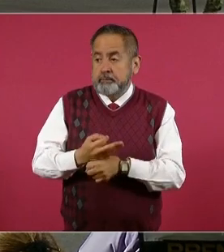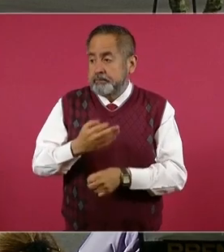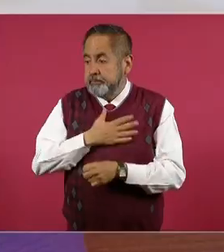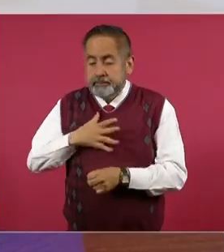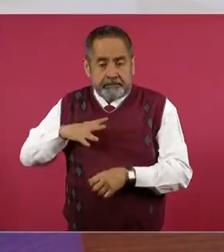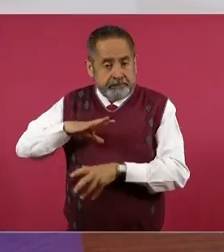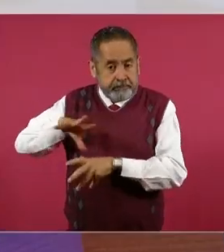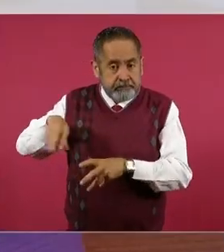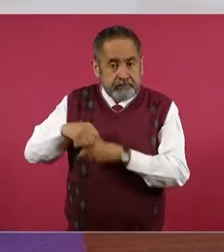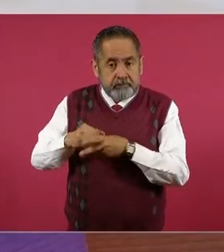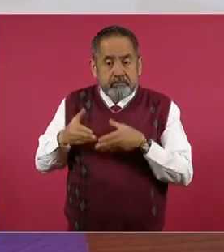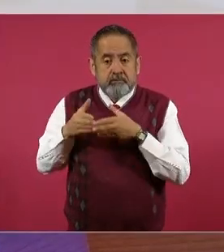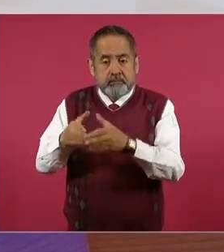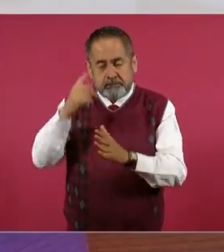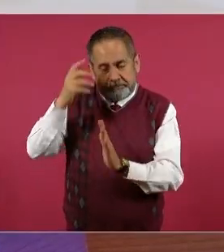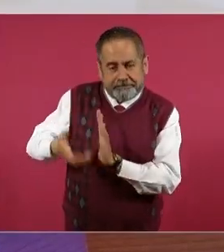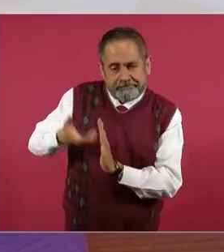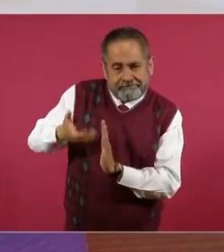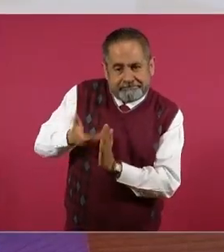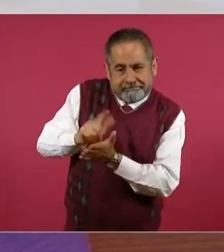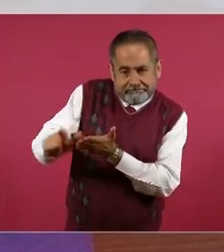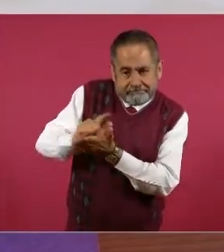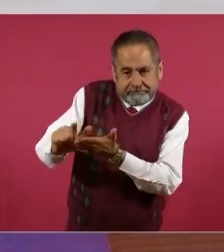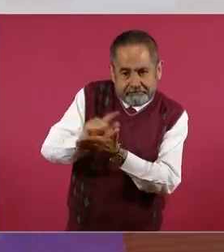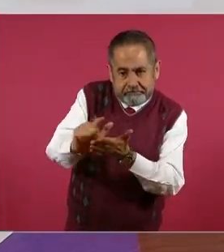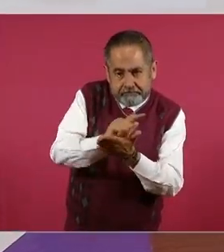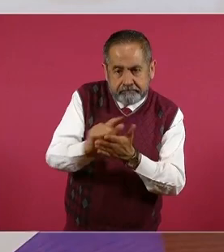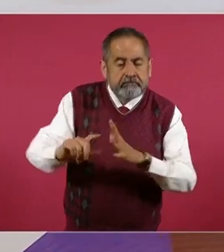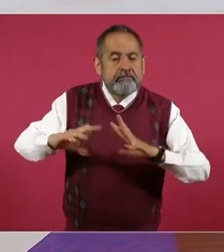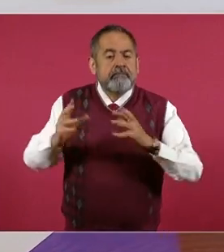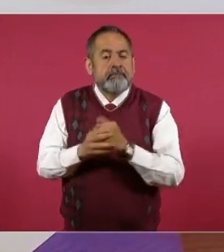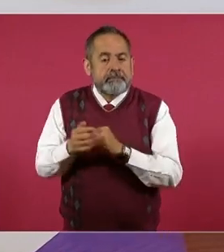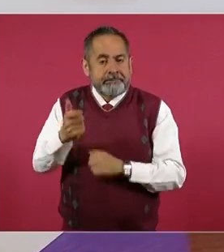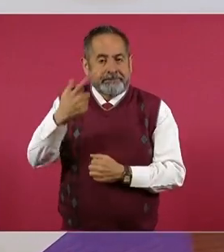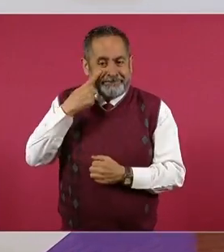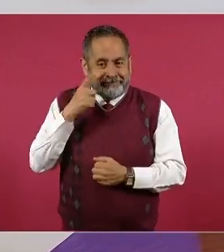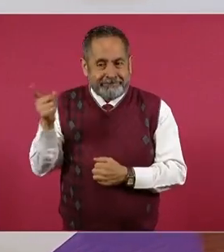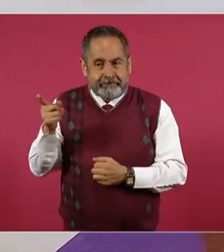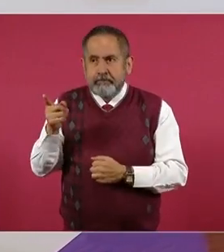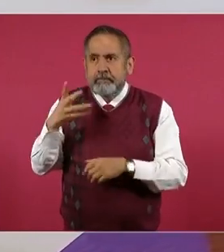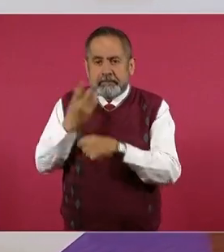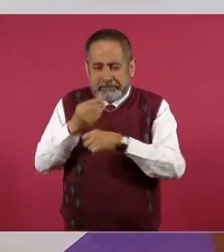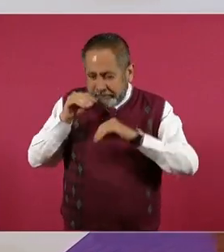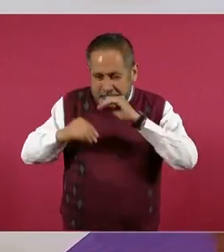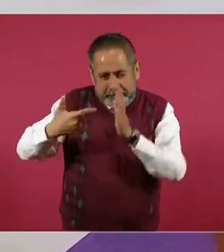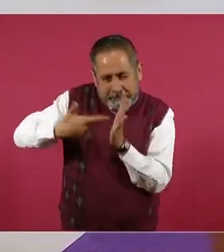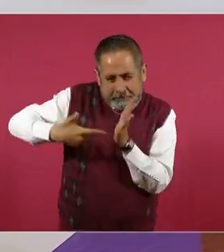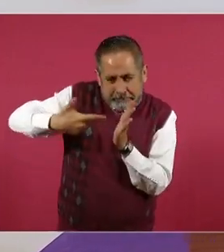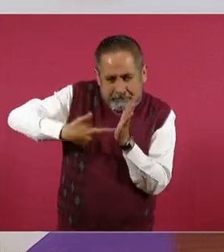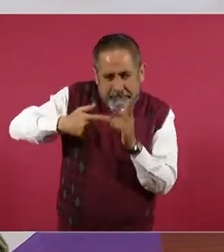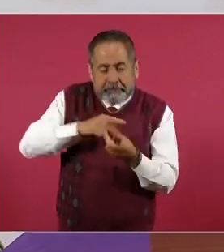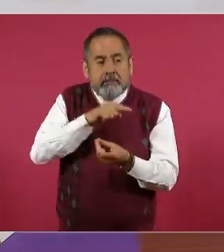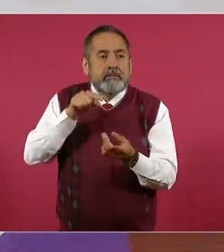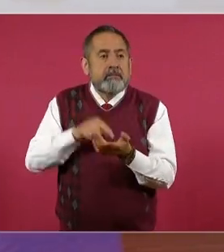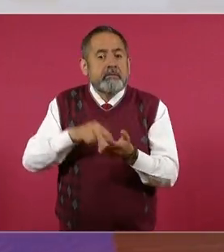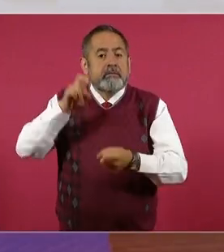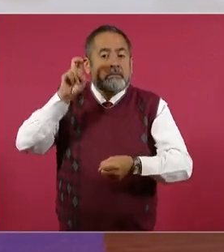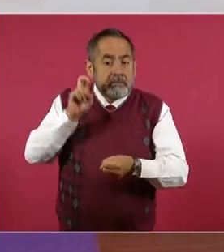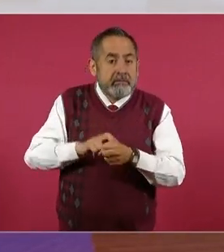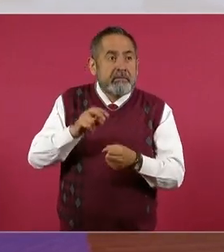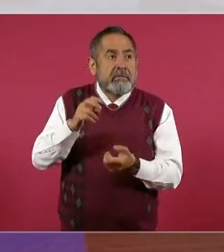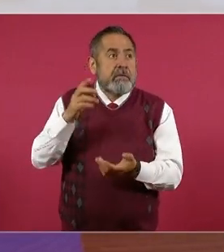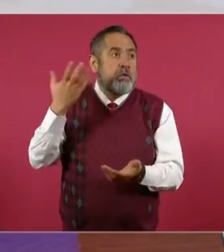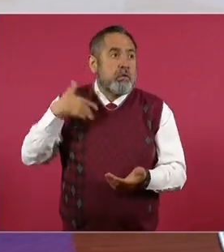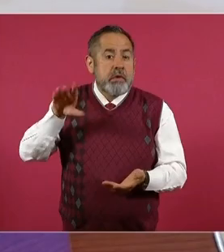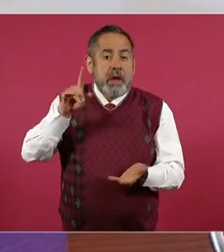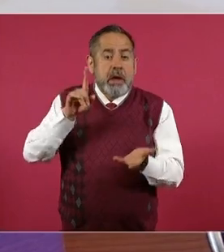flota la draga Chairel. Esta draga Chairel fue construida en Monterrey, California, en el año de